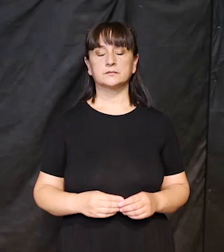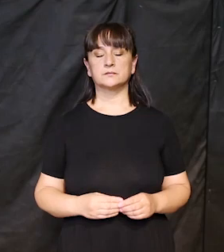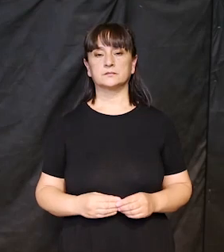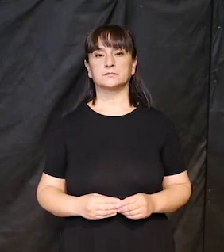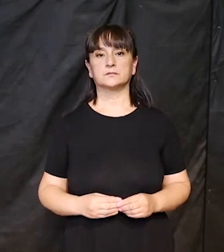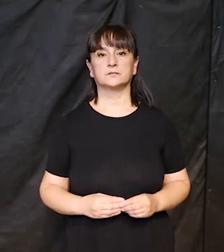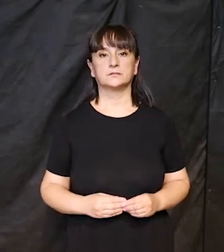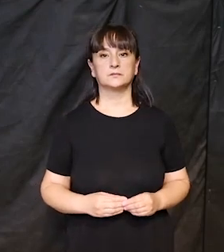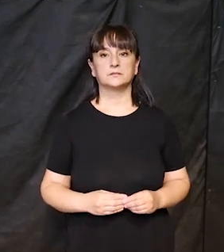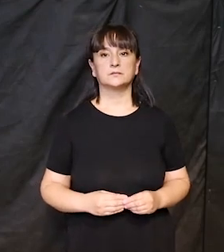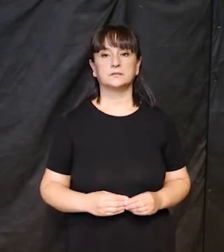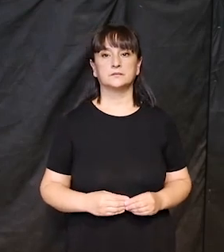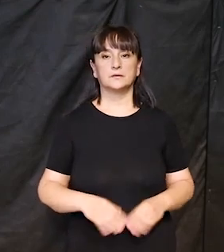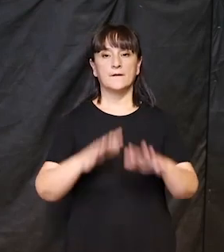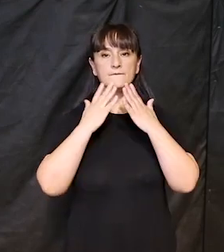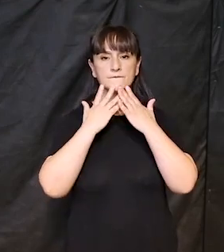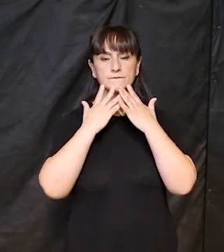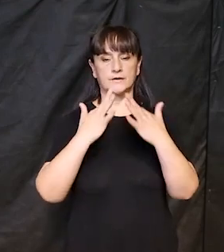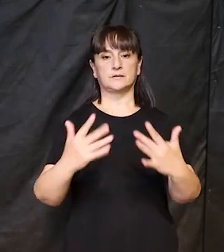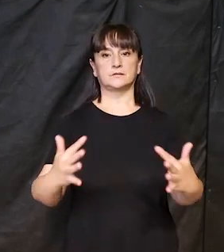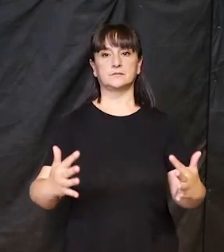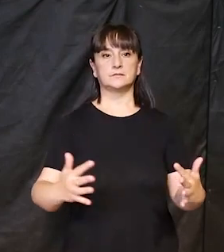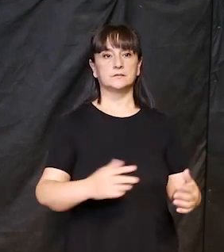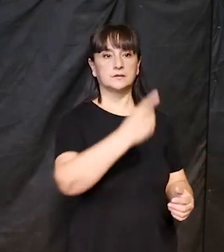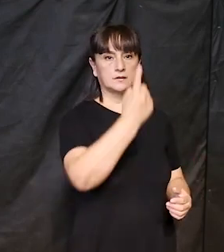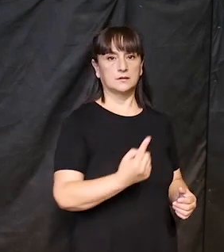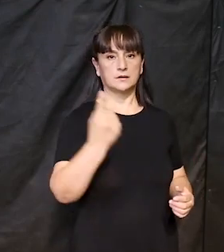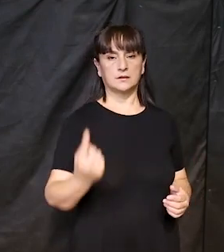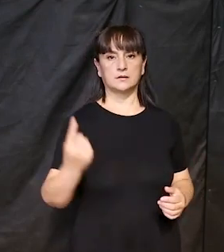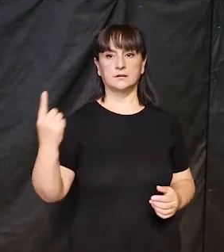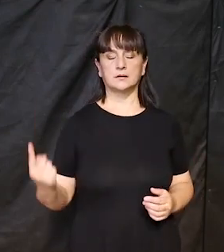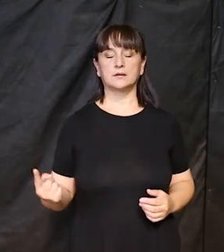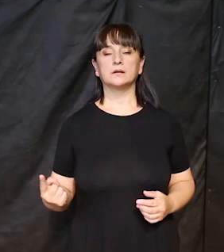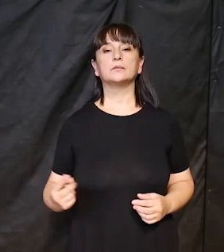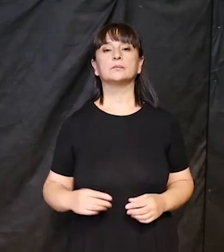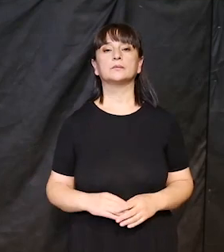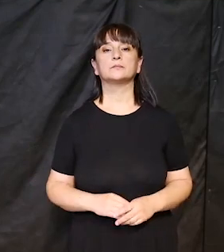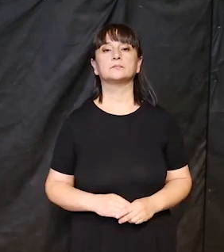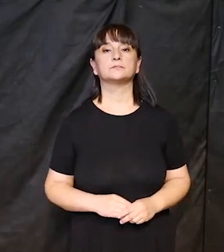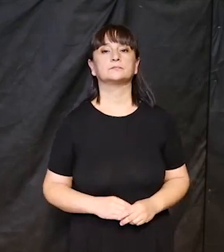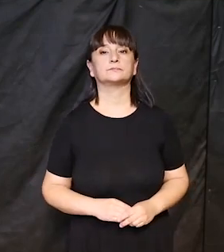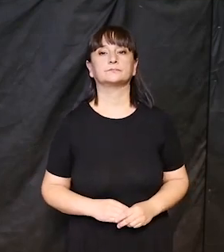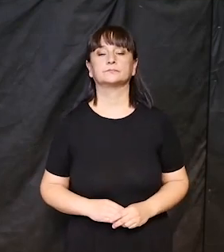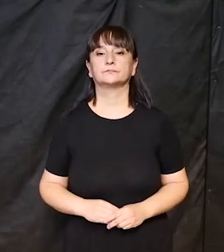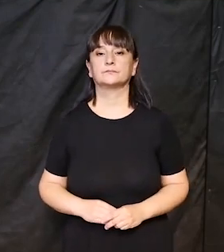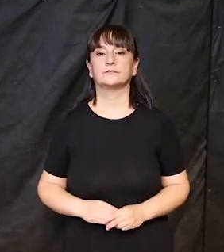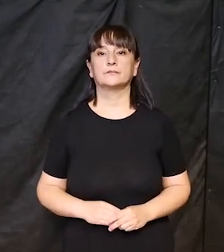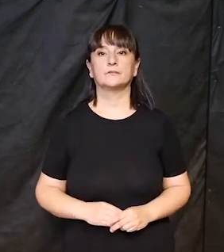que la vida de otra persona sea bendecida por lo que dios me ha regalado y yo puedo brindar o impartir